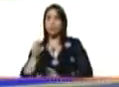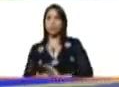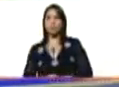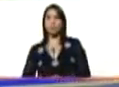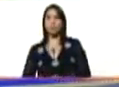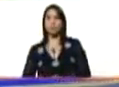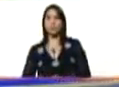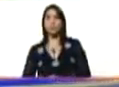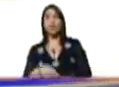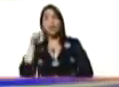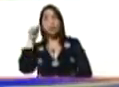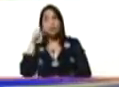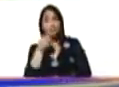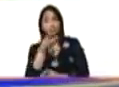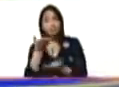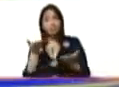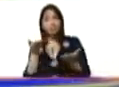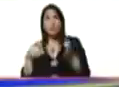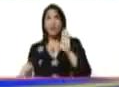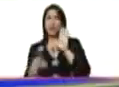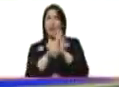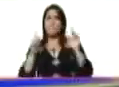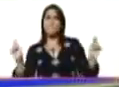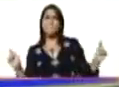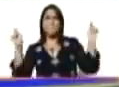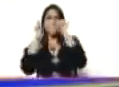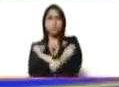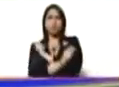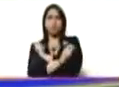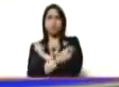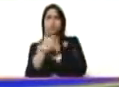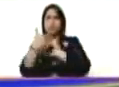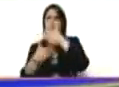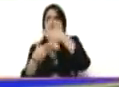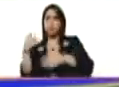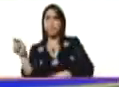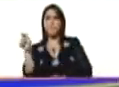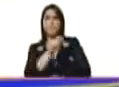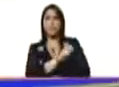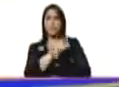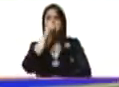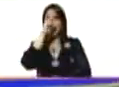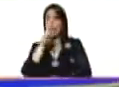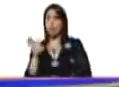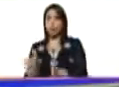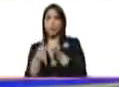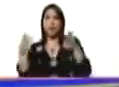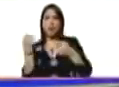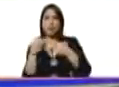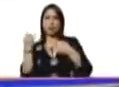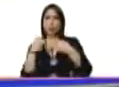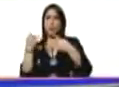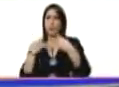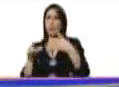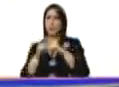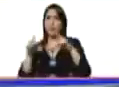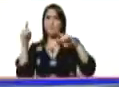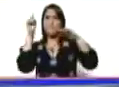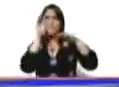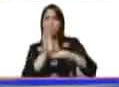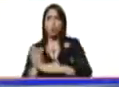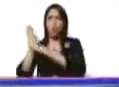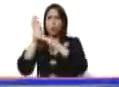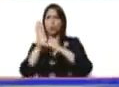Y esta ley se va a convertir en el pasar de los meses y los años en el gran instrumento para